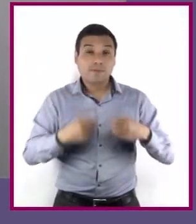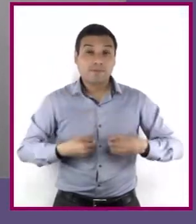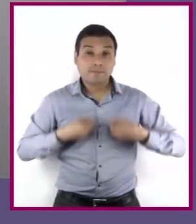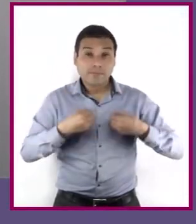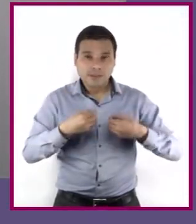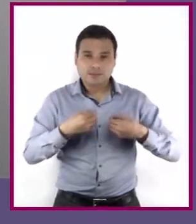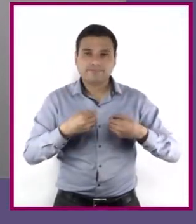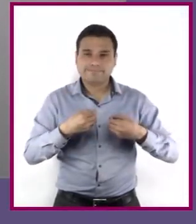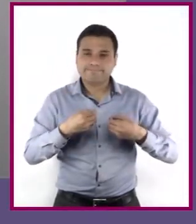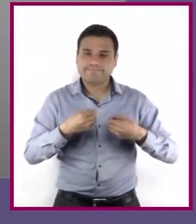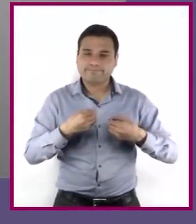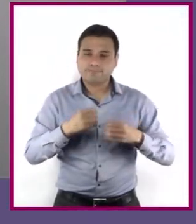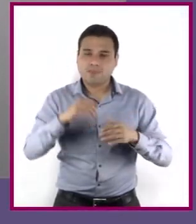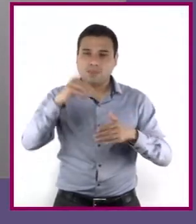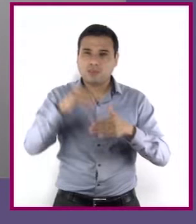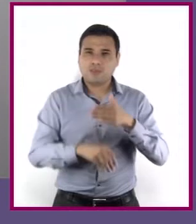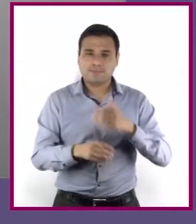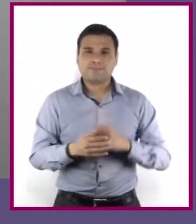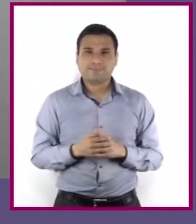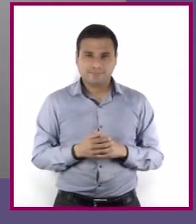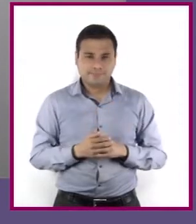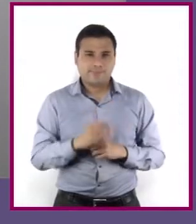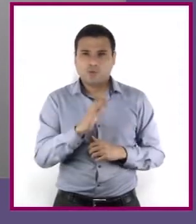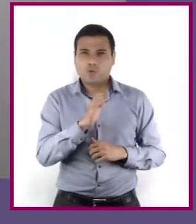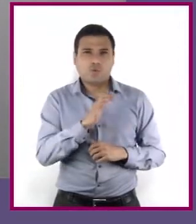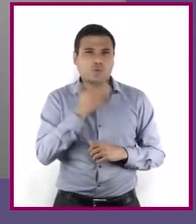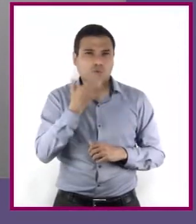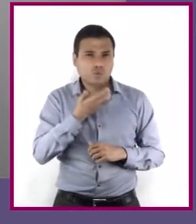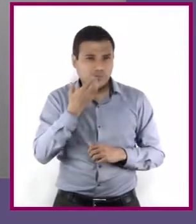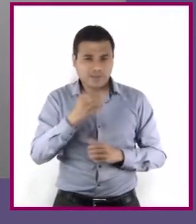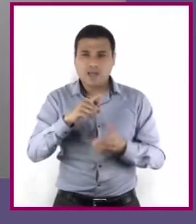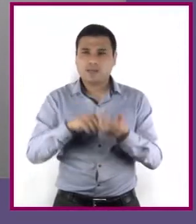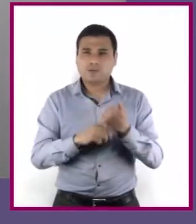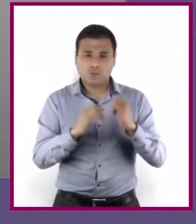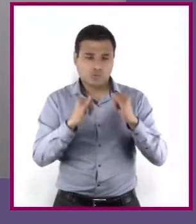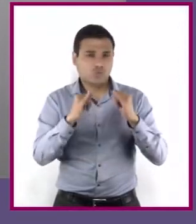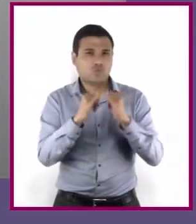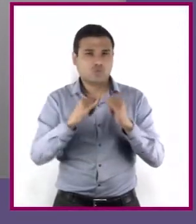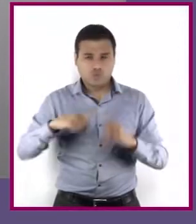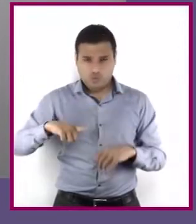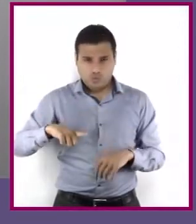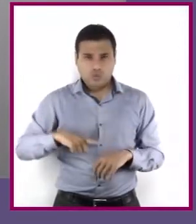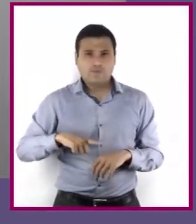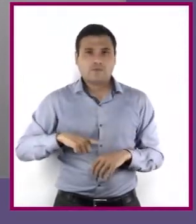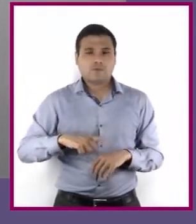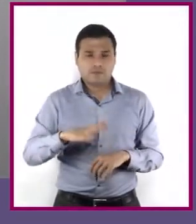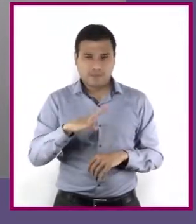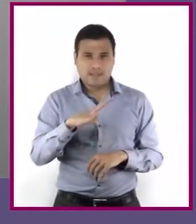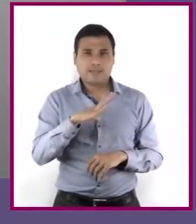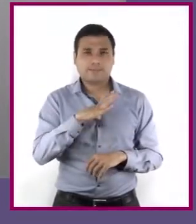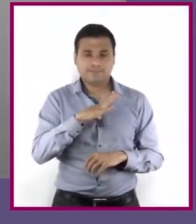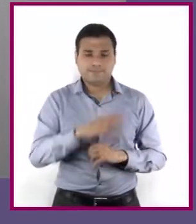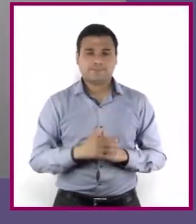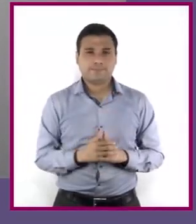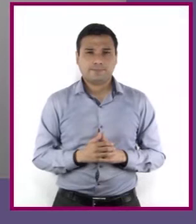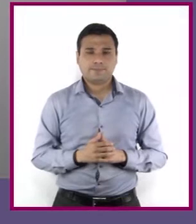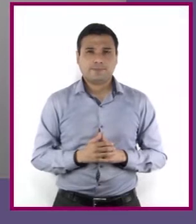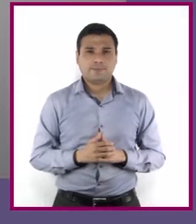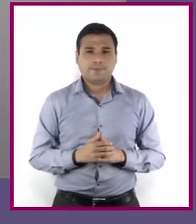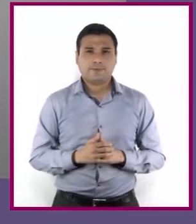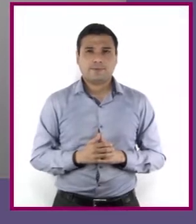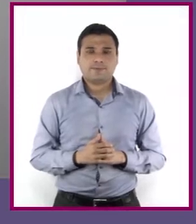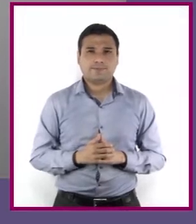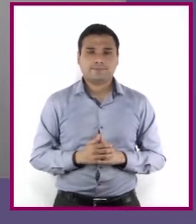contexto social y cultural en las instituciones que regulan y determinan la distribución del poder, la